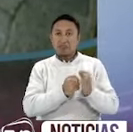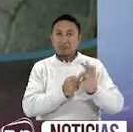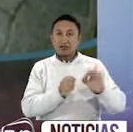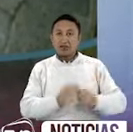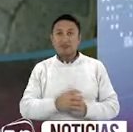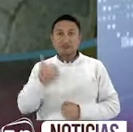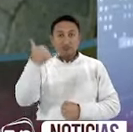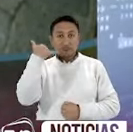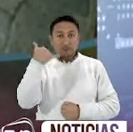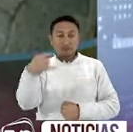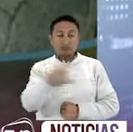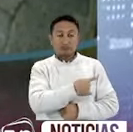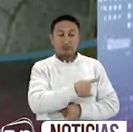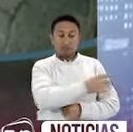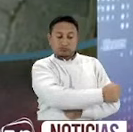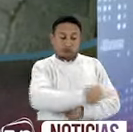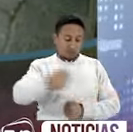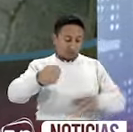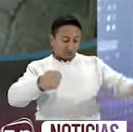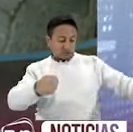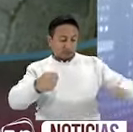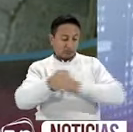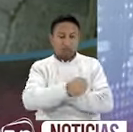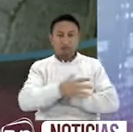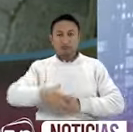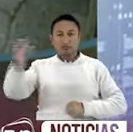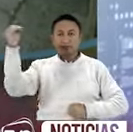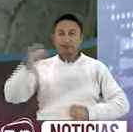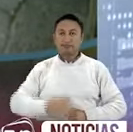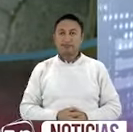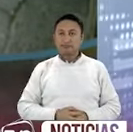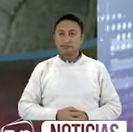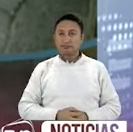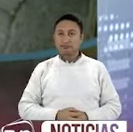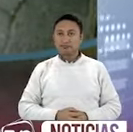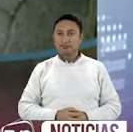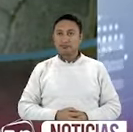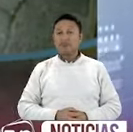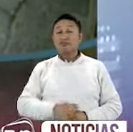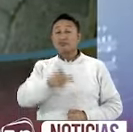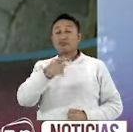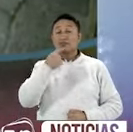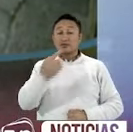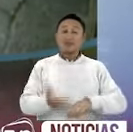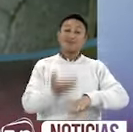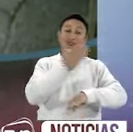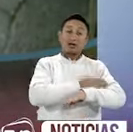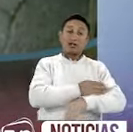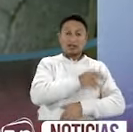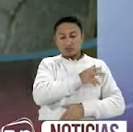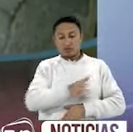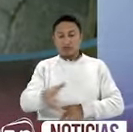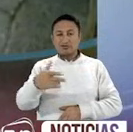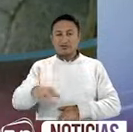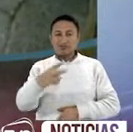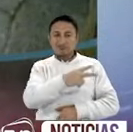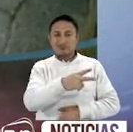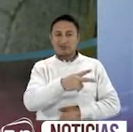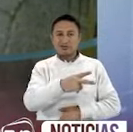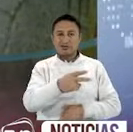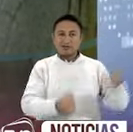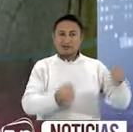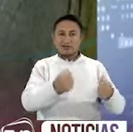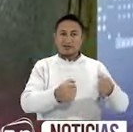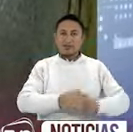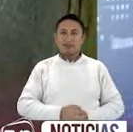el teléfono y le abrieron el carro. Entonces, especulaciones dicen que lo venían siguiendo, porque fueron directo al carro y se le llevaron una mochila.